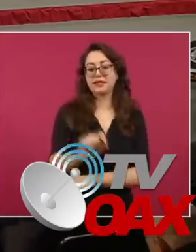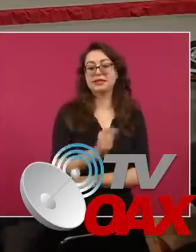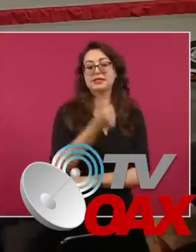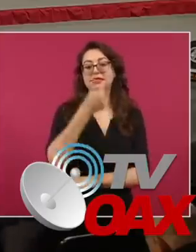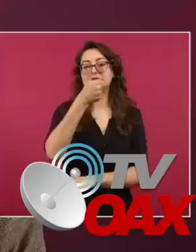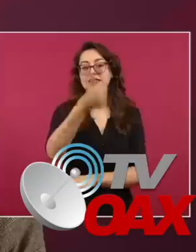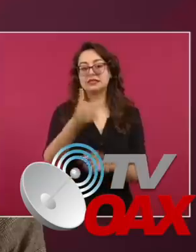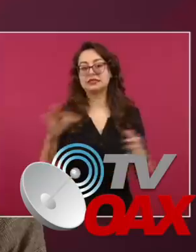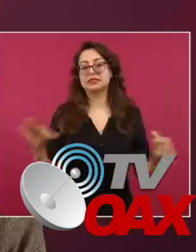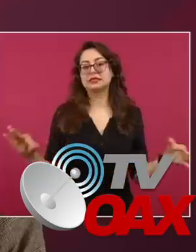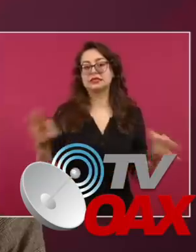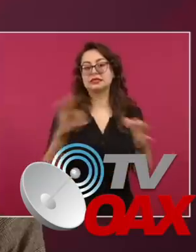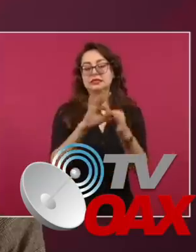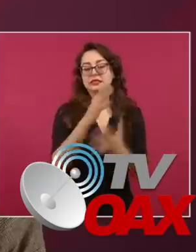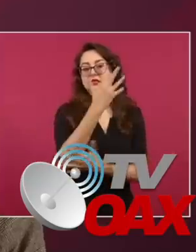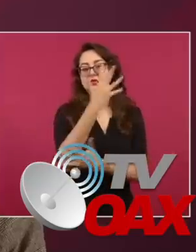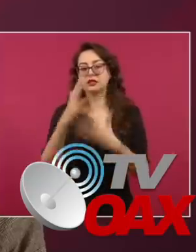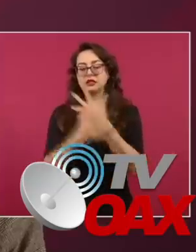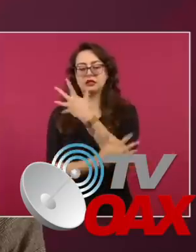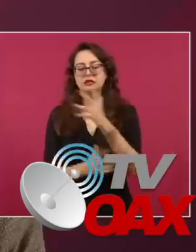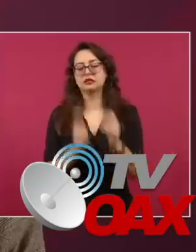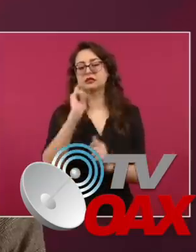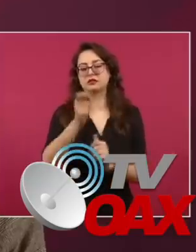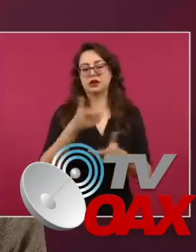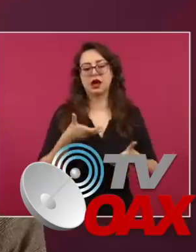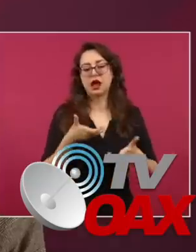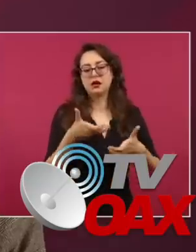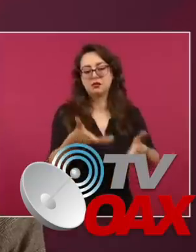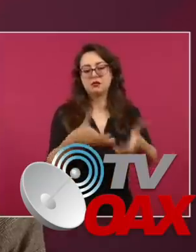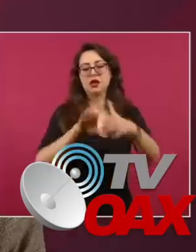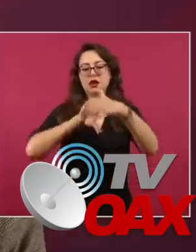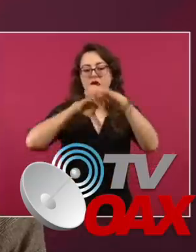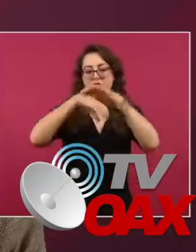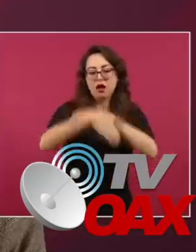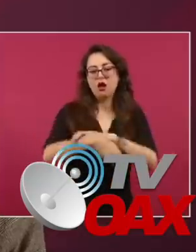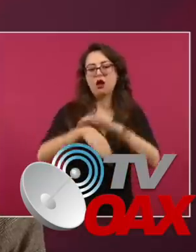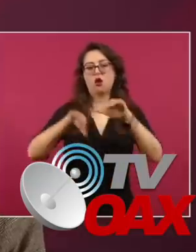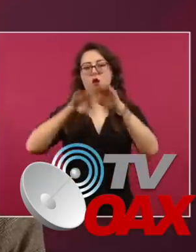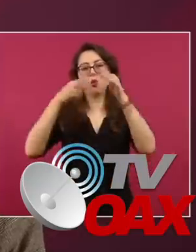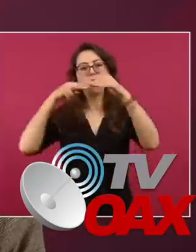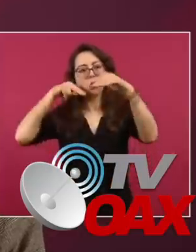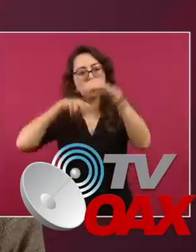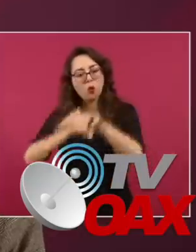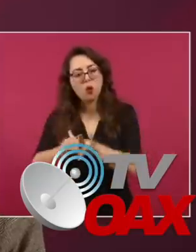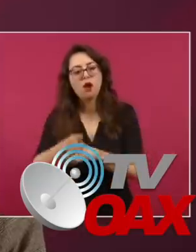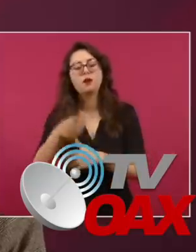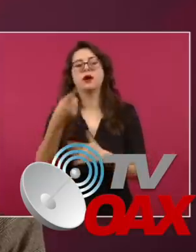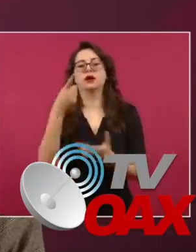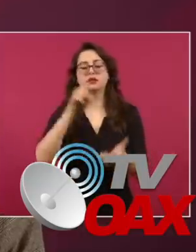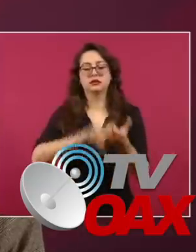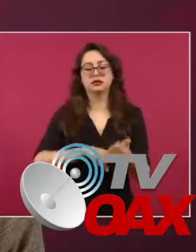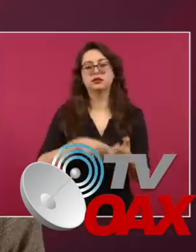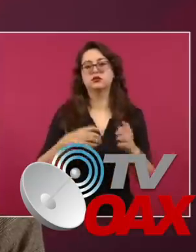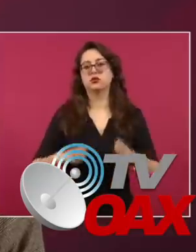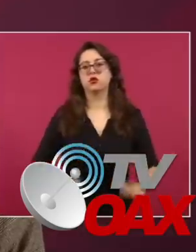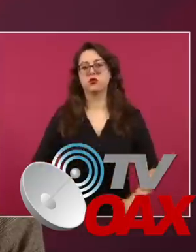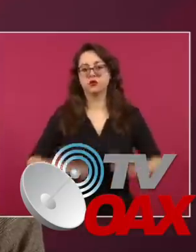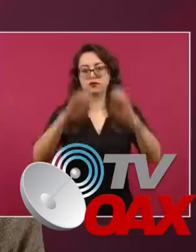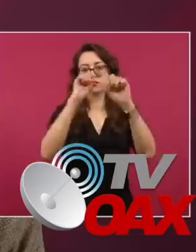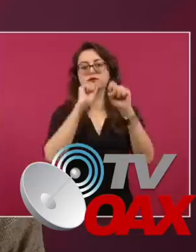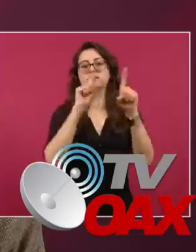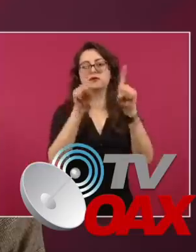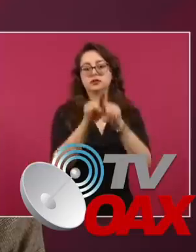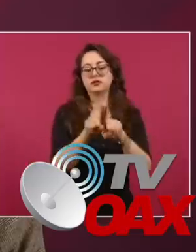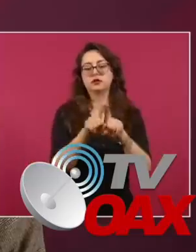todo grutas, cavernas y cenotes, 2.830 bienes inmuebles y 35